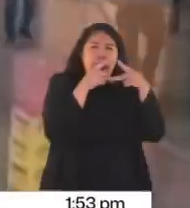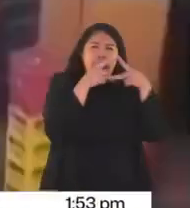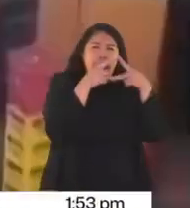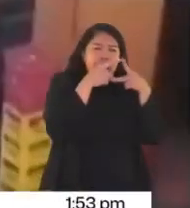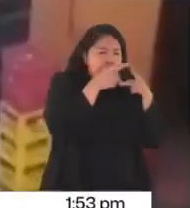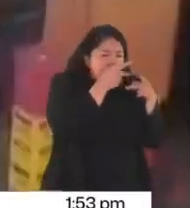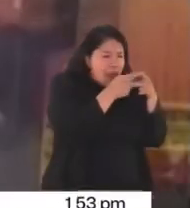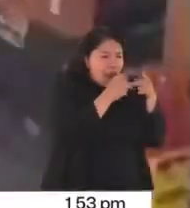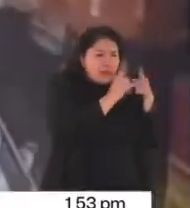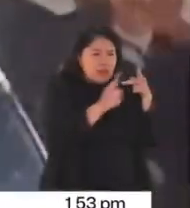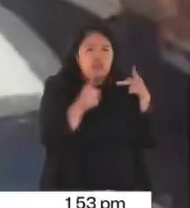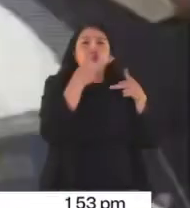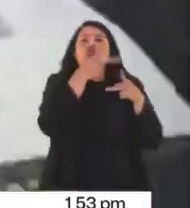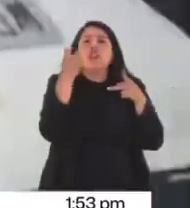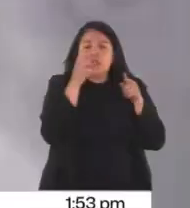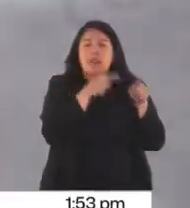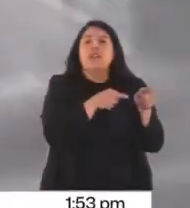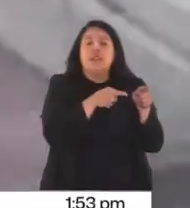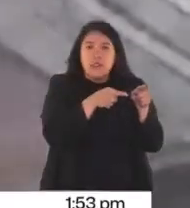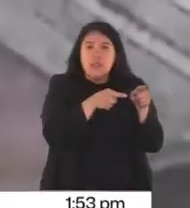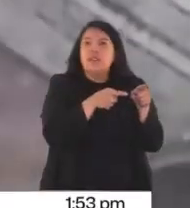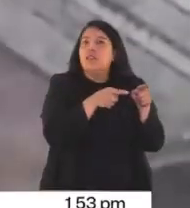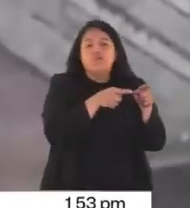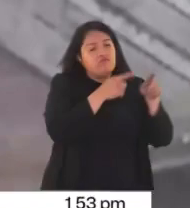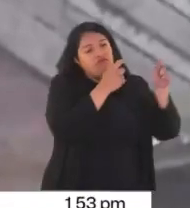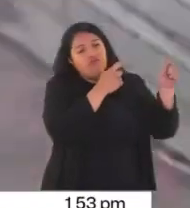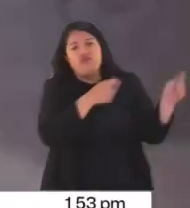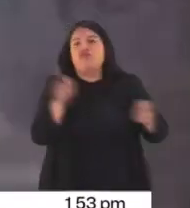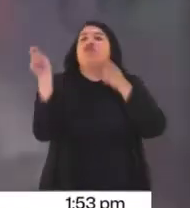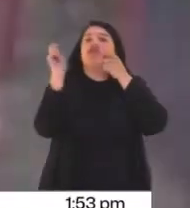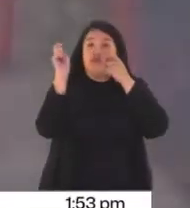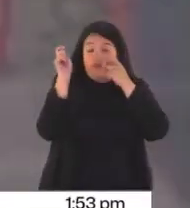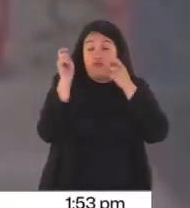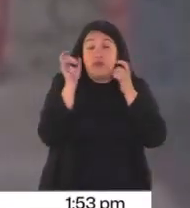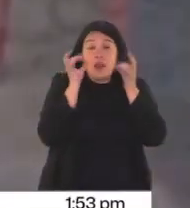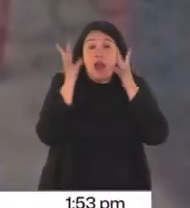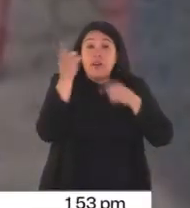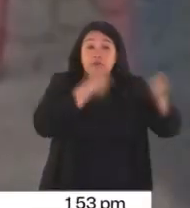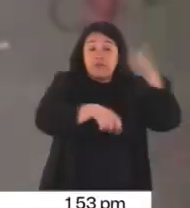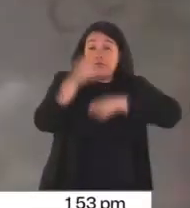persona es dejada a disposición de las autoridades competentes por el porte de tráfico de estupefacientes.